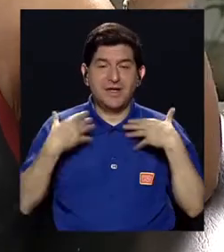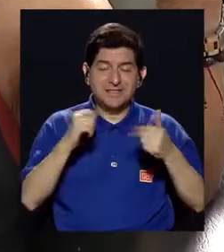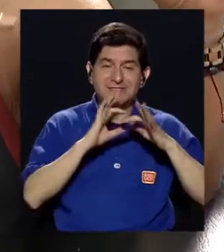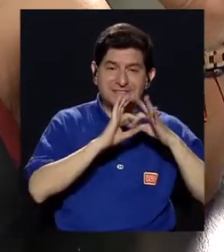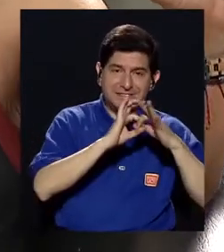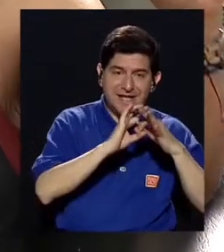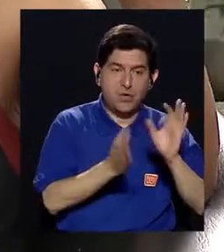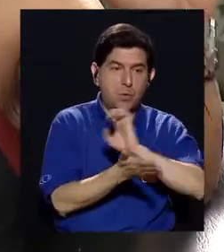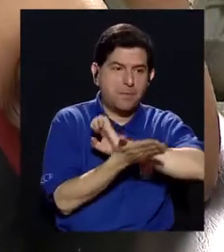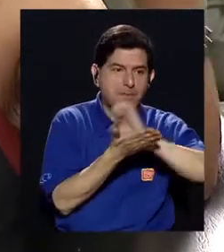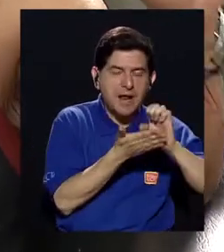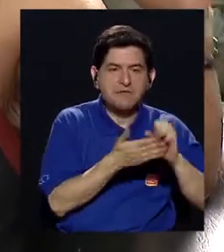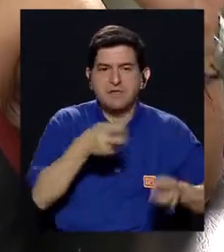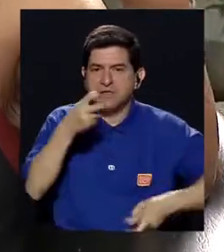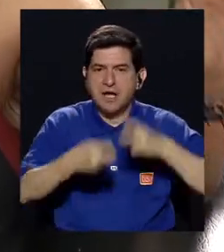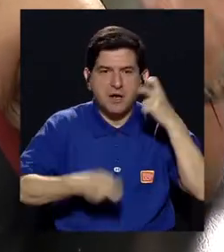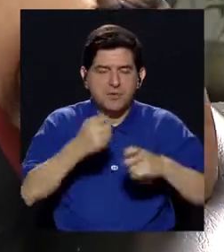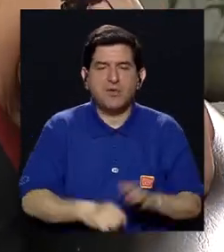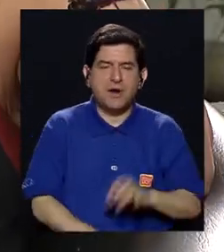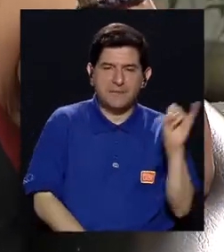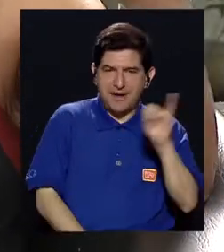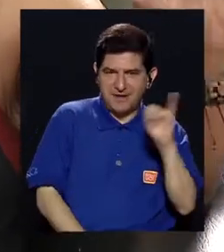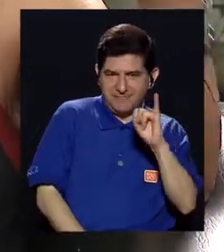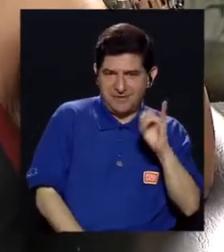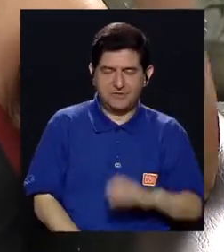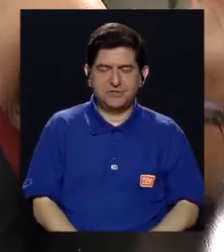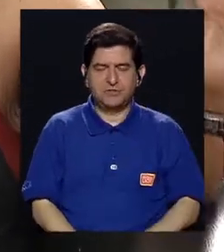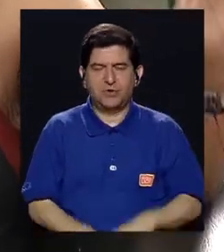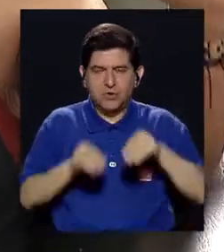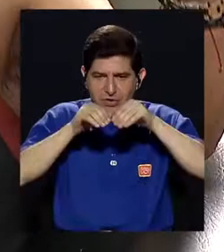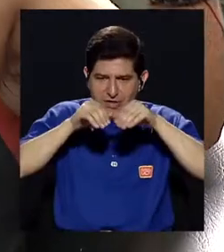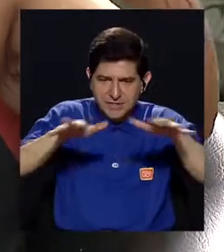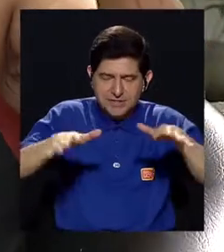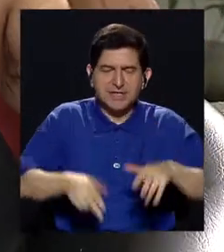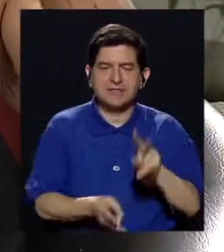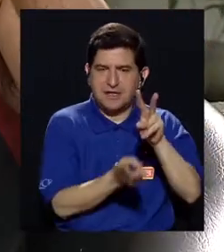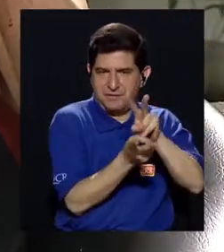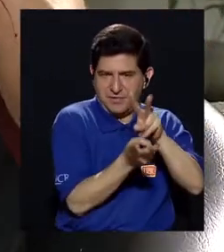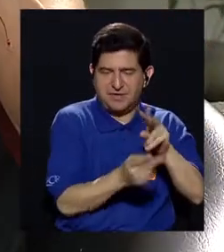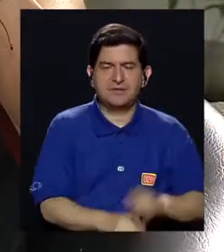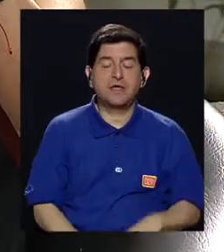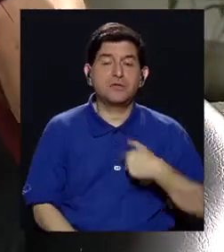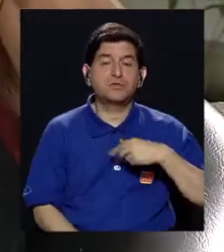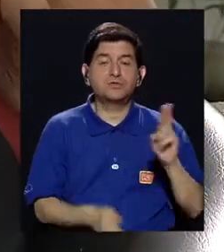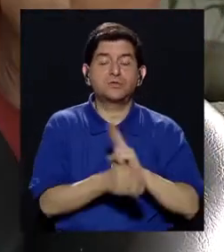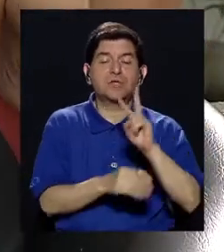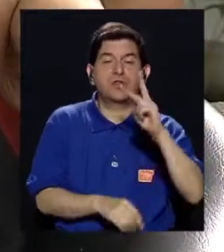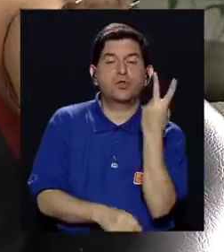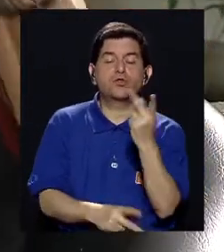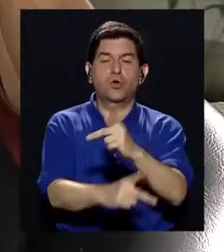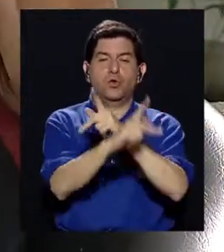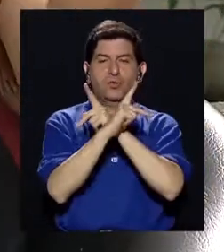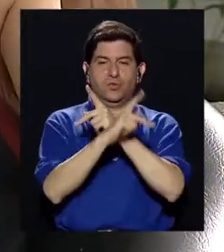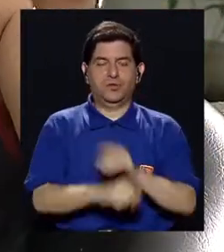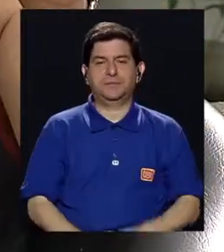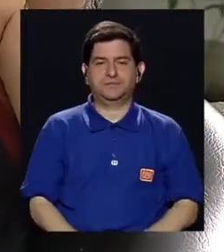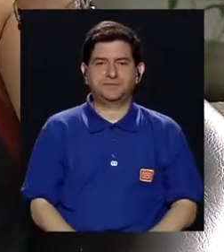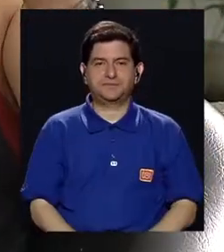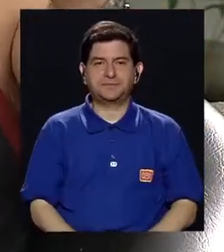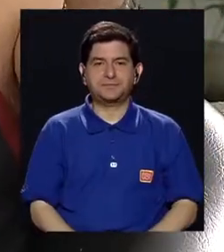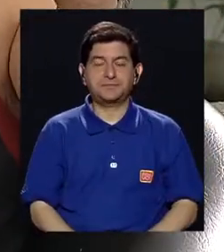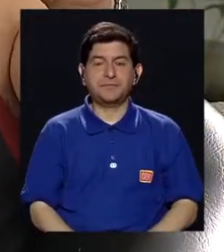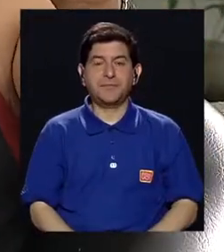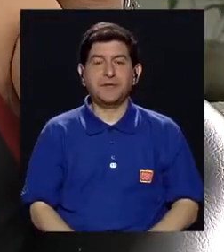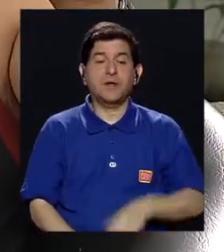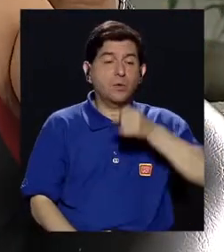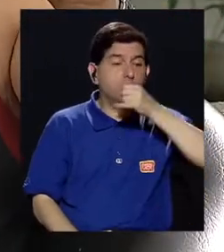prevenir cualquier problema de una infección de transmisión sexual. Entonces estoy usando doble protección, el condón